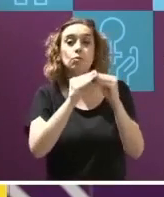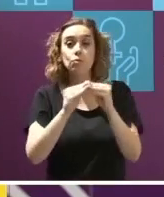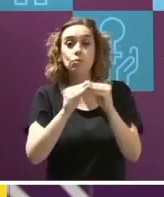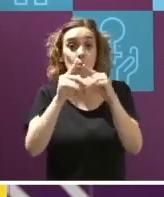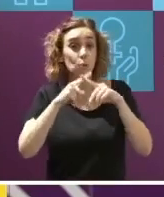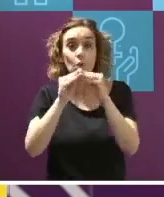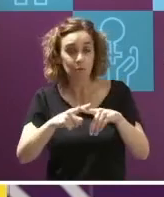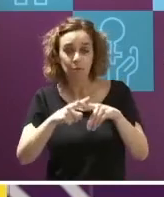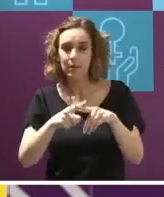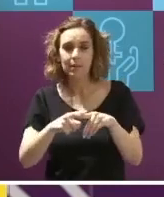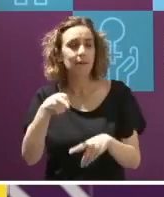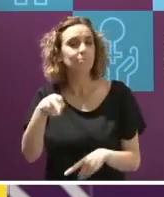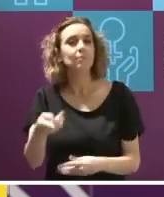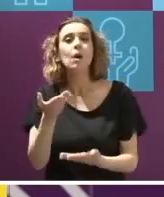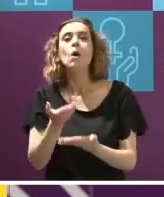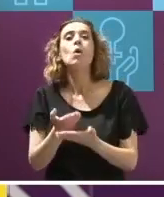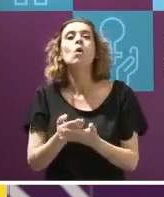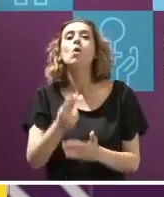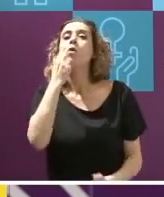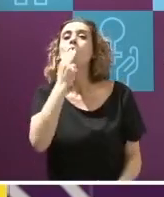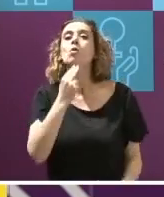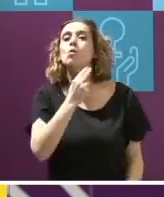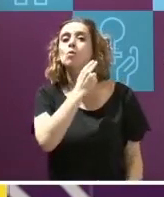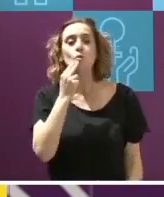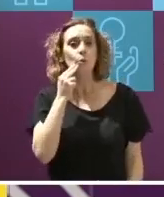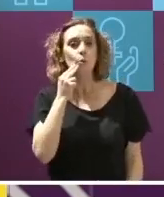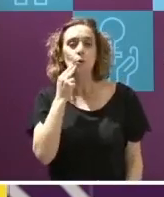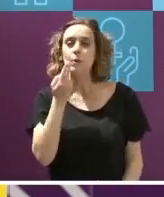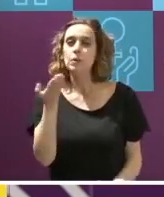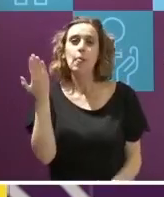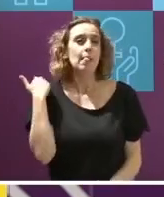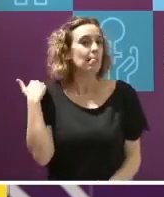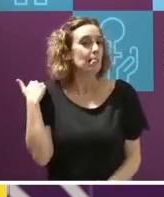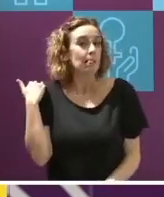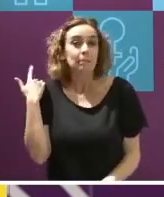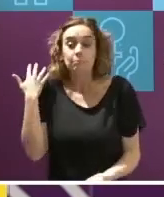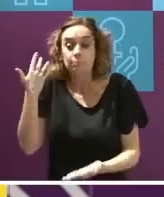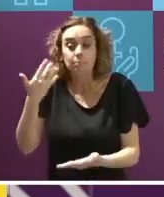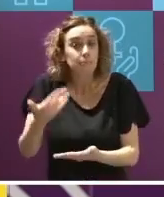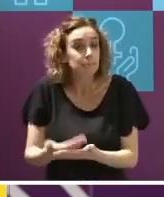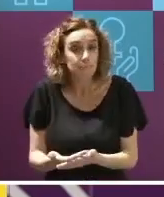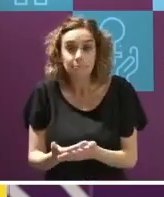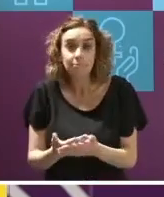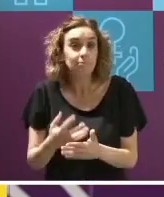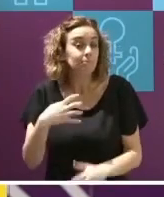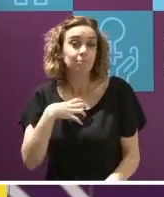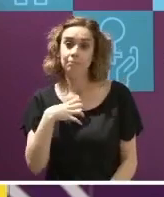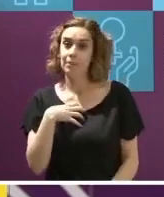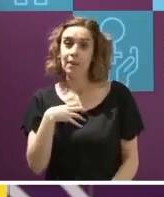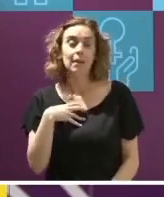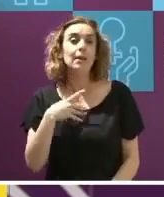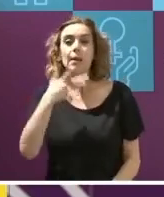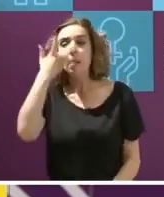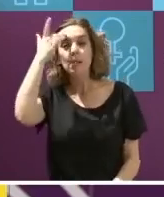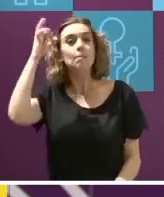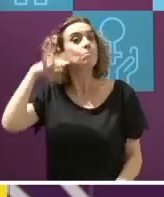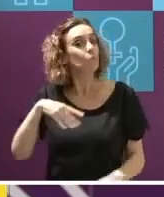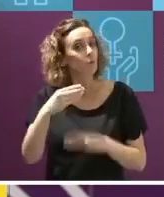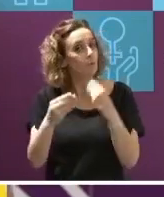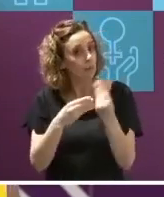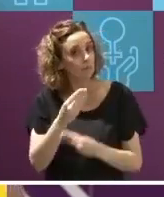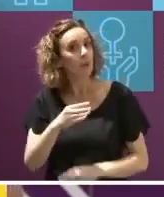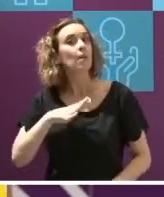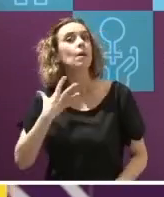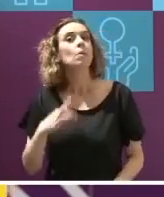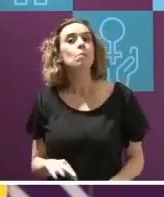muestra más de este compromiso común que llevaba años sin materializarse y que por fin pudo realizarse gracias a